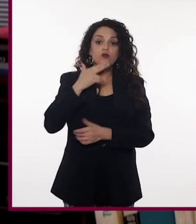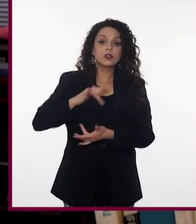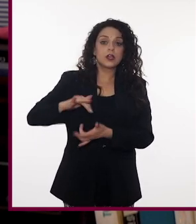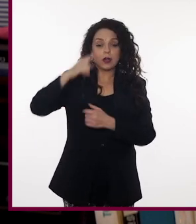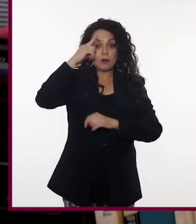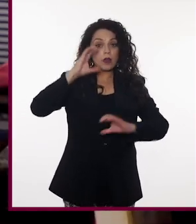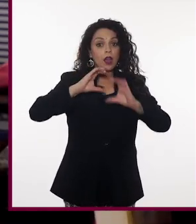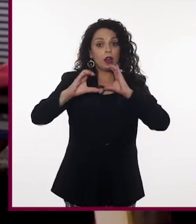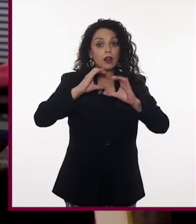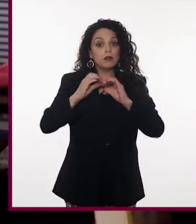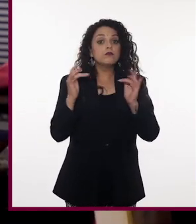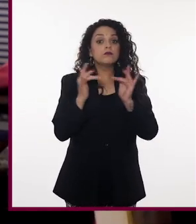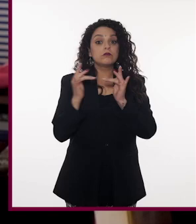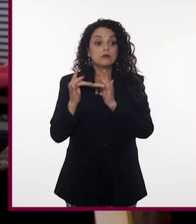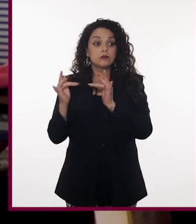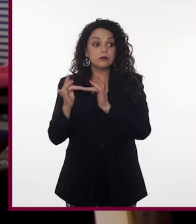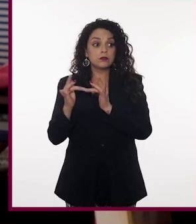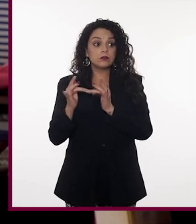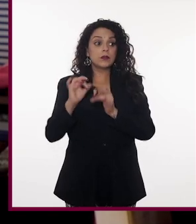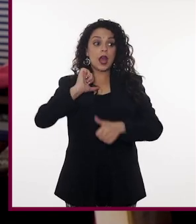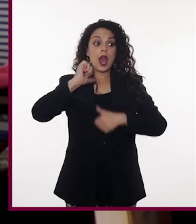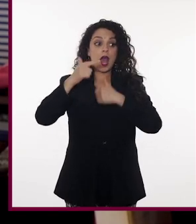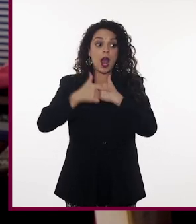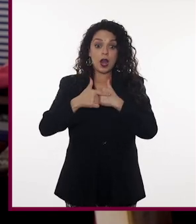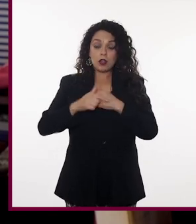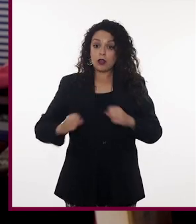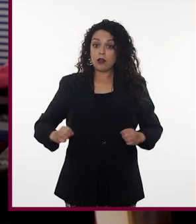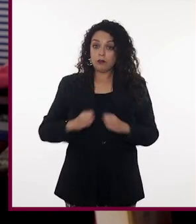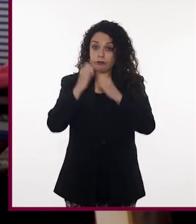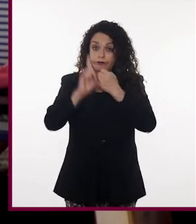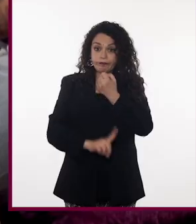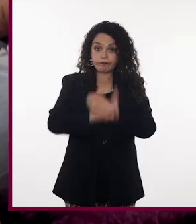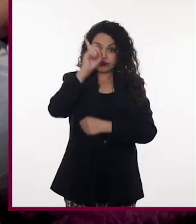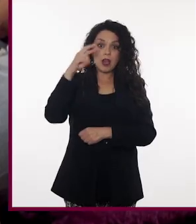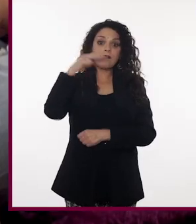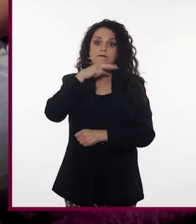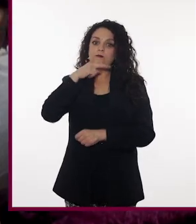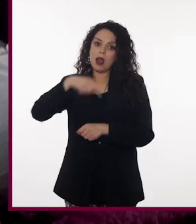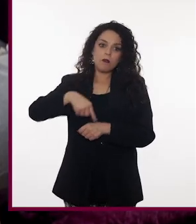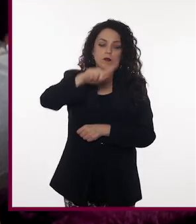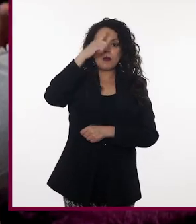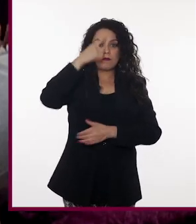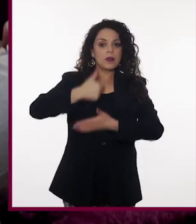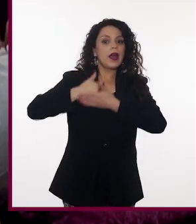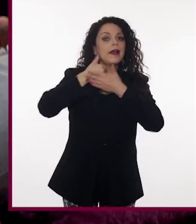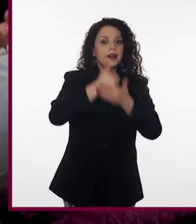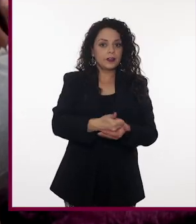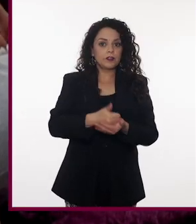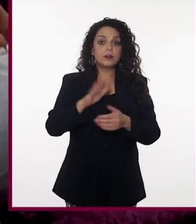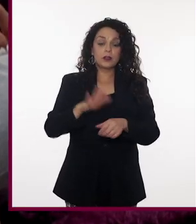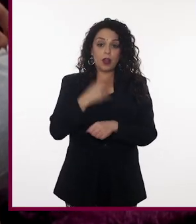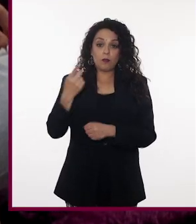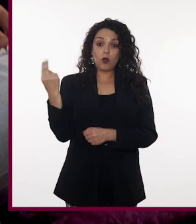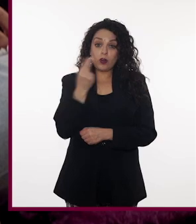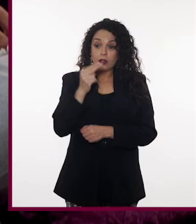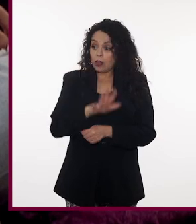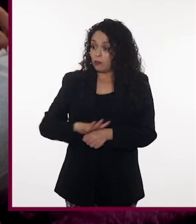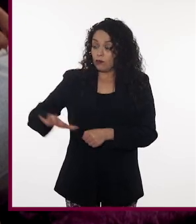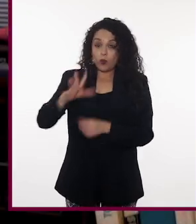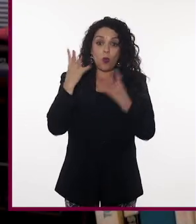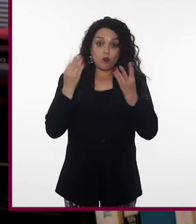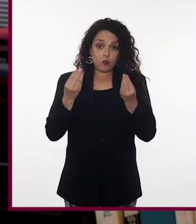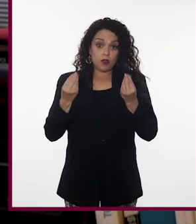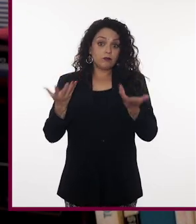estar comunicados y acudir de inmediato ante cualquier emergencia. Pues claro, ante todas las necesidades que